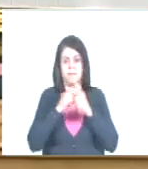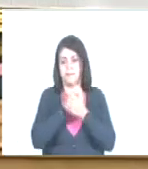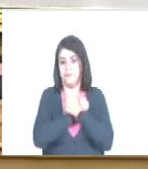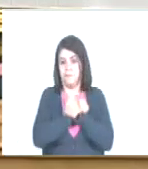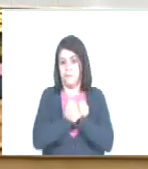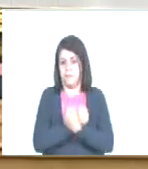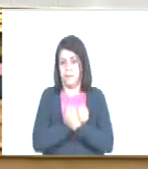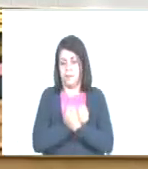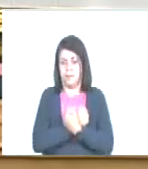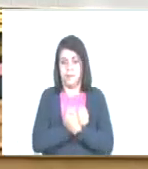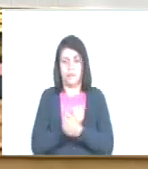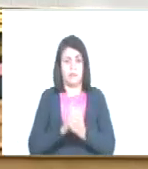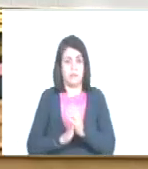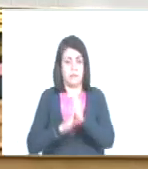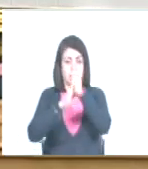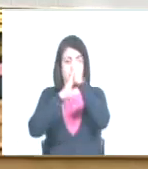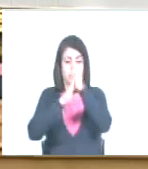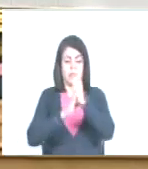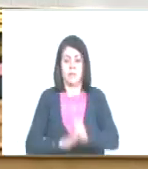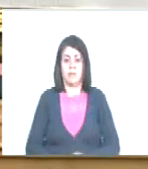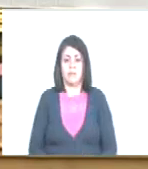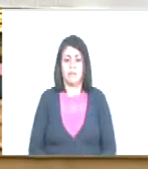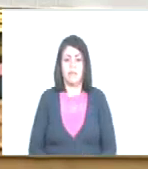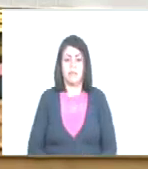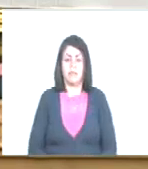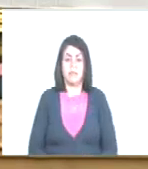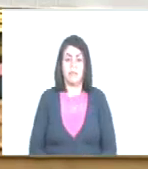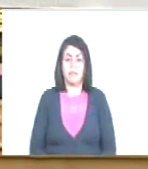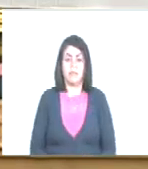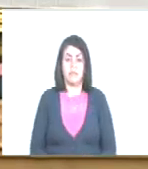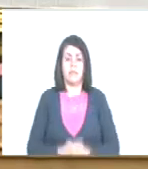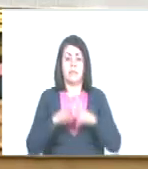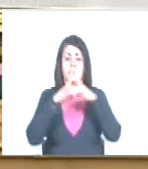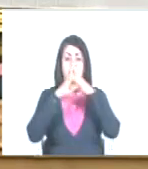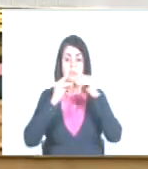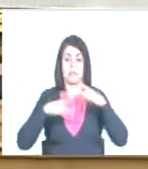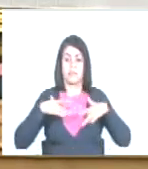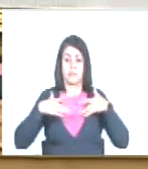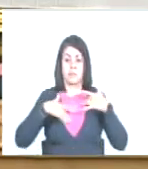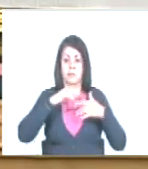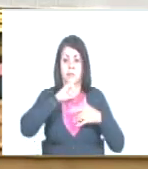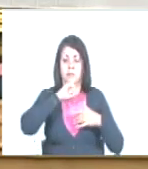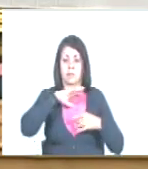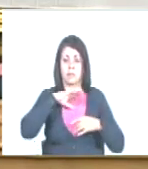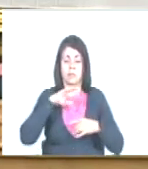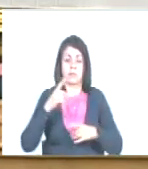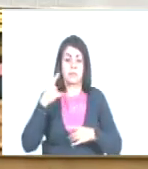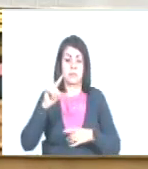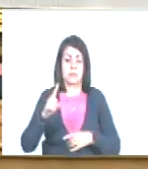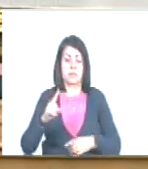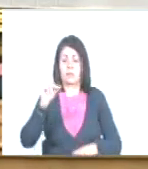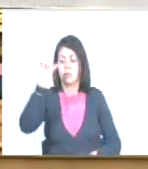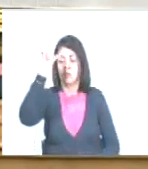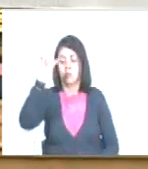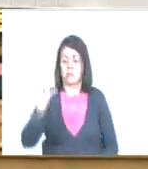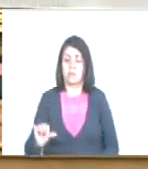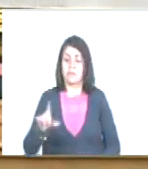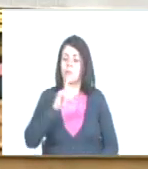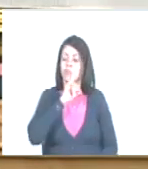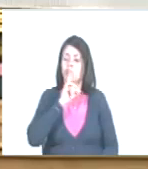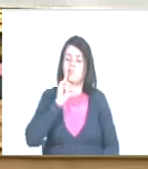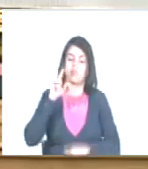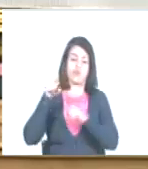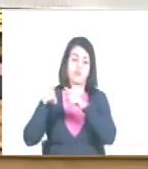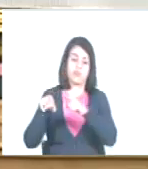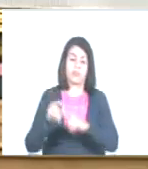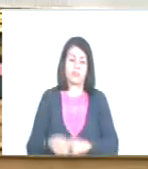amor para con su líder, y que, como todos los eventos históricos, adquiere una denominación, la